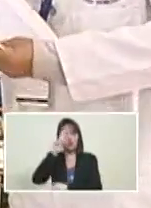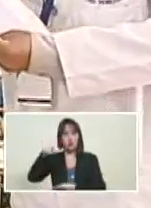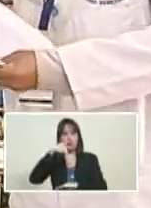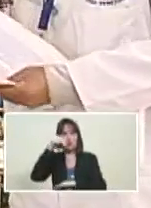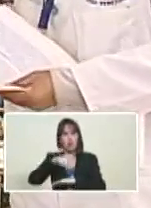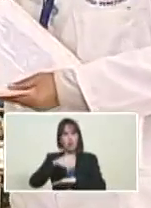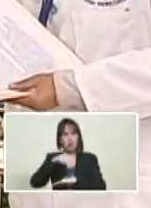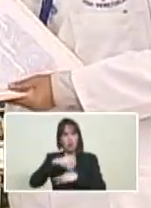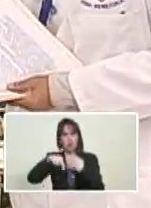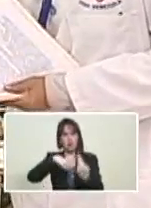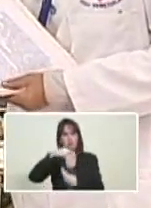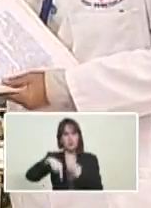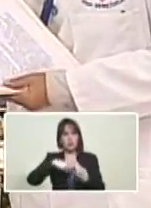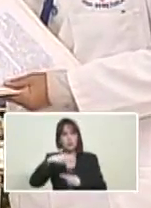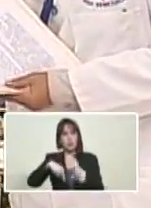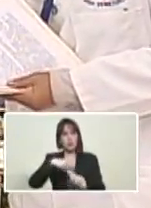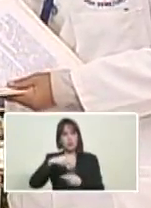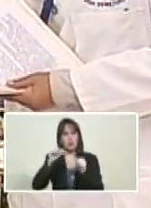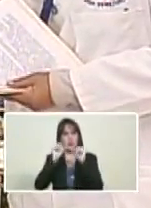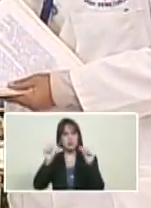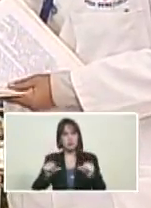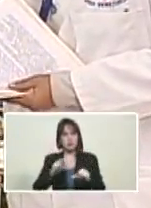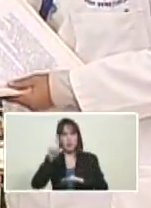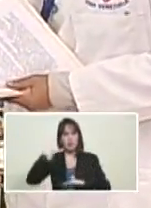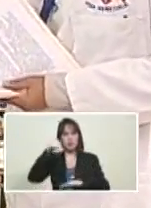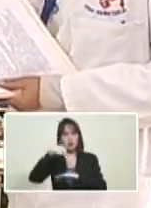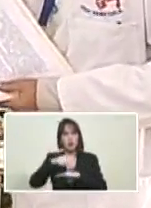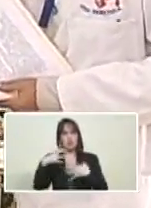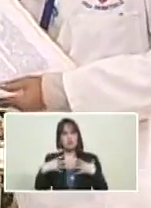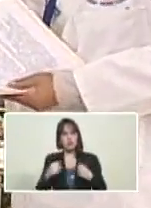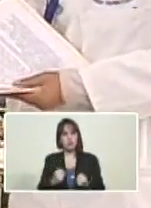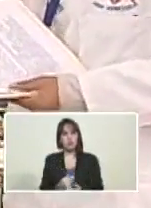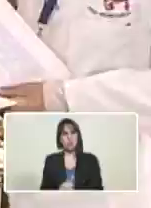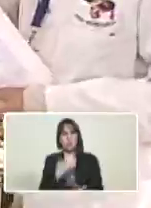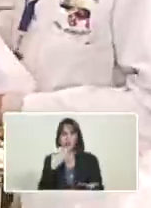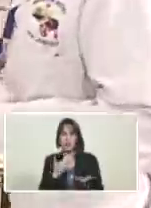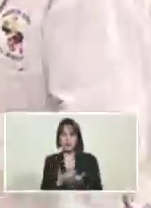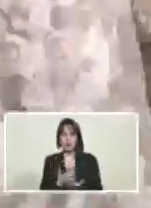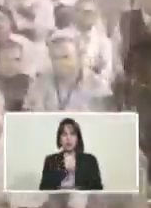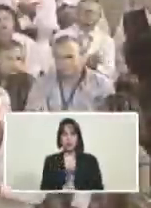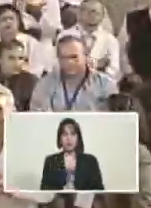Nacional Revolucionario del Sistema Nacional de Salud. Muchas gracias.